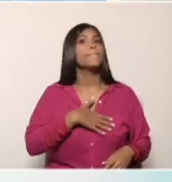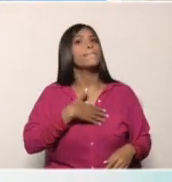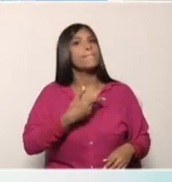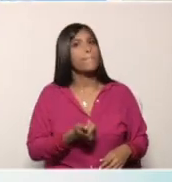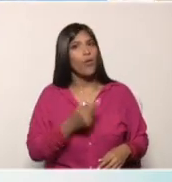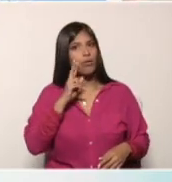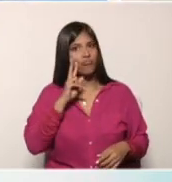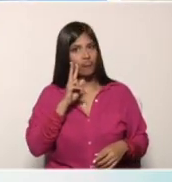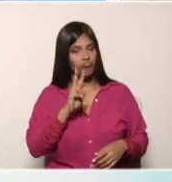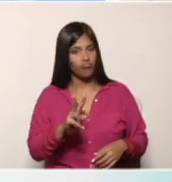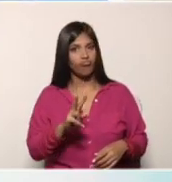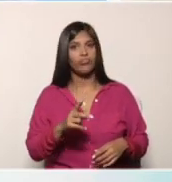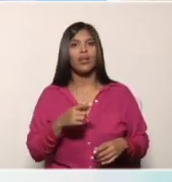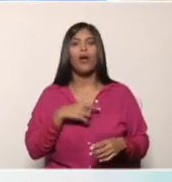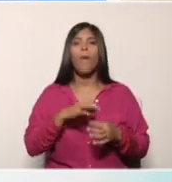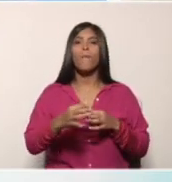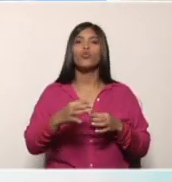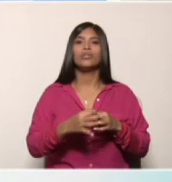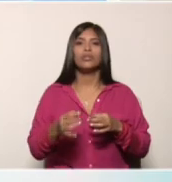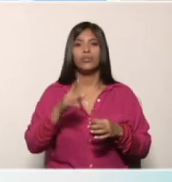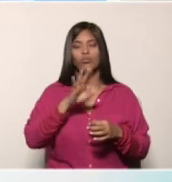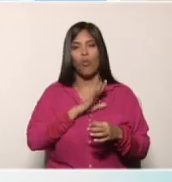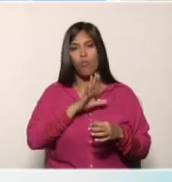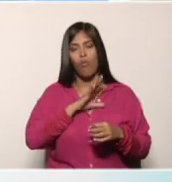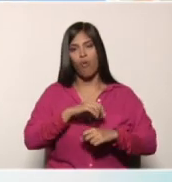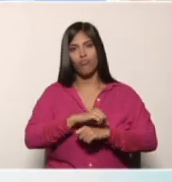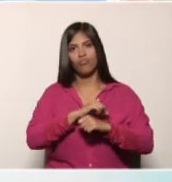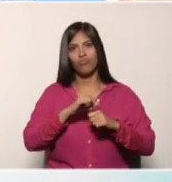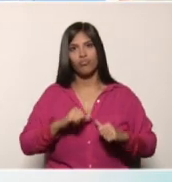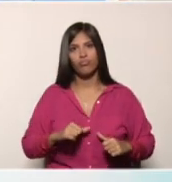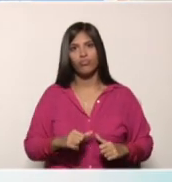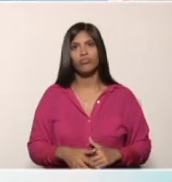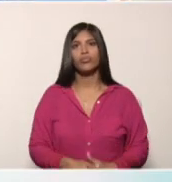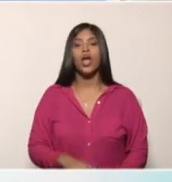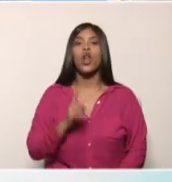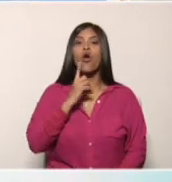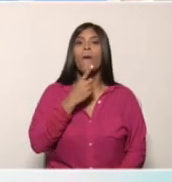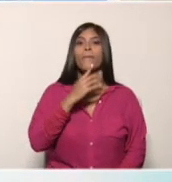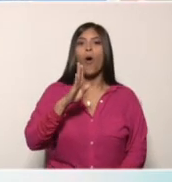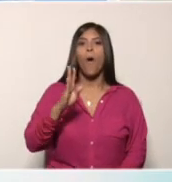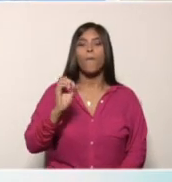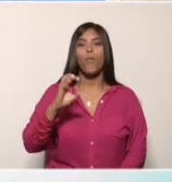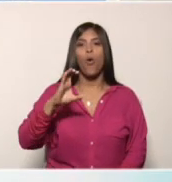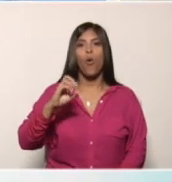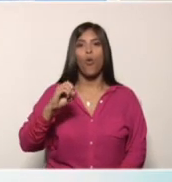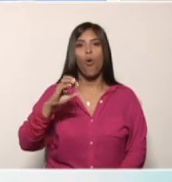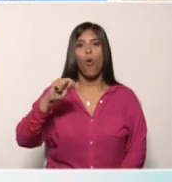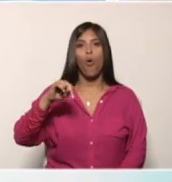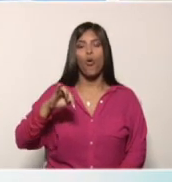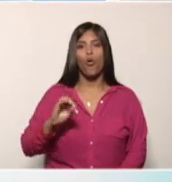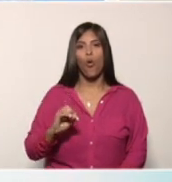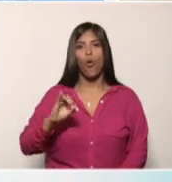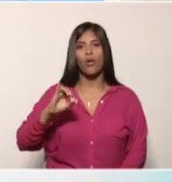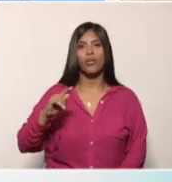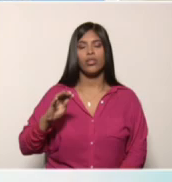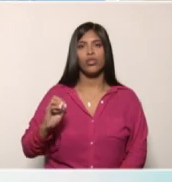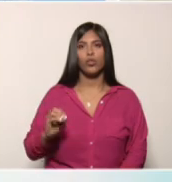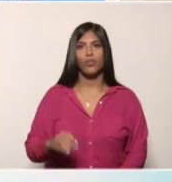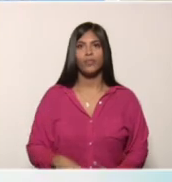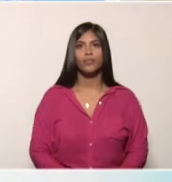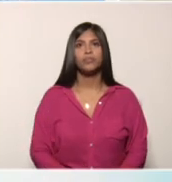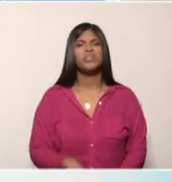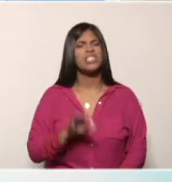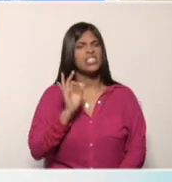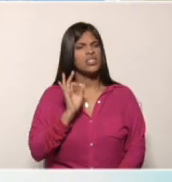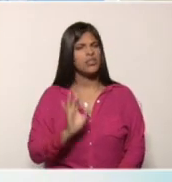nuestros compañeros del municipio de San Genaro, de Boconoito. Allá está la profe Silvia Villamarín del CEBIT y